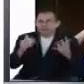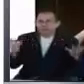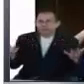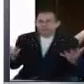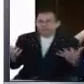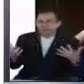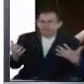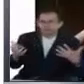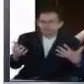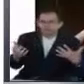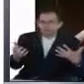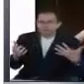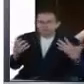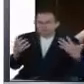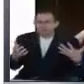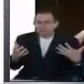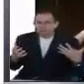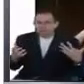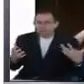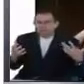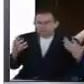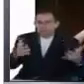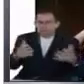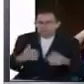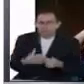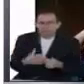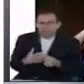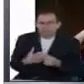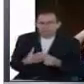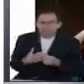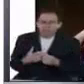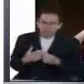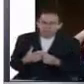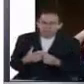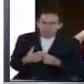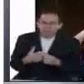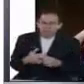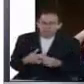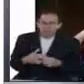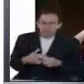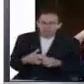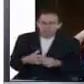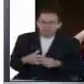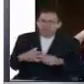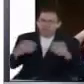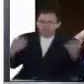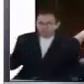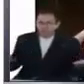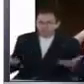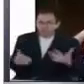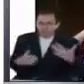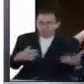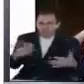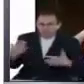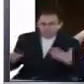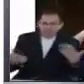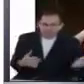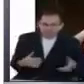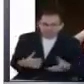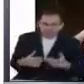a veces la persona por ayudar, había personas ayudando, y gloria a Dios por eso. Y estamos aprendiendo,